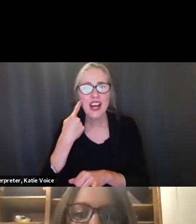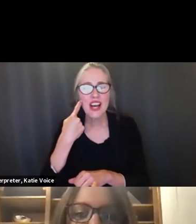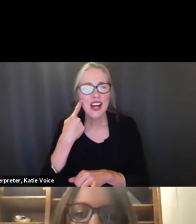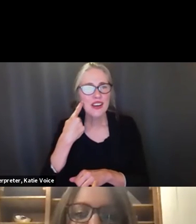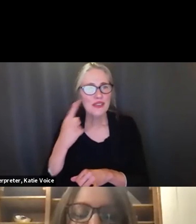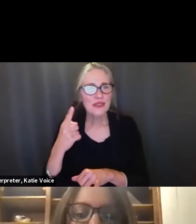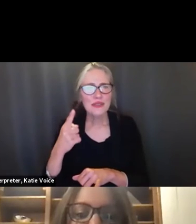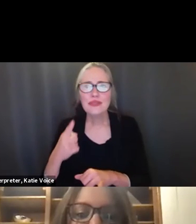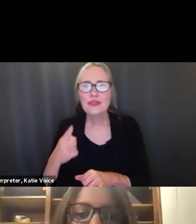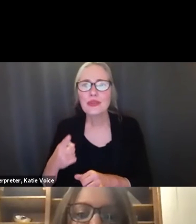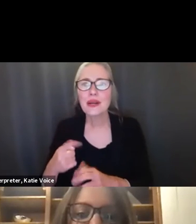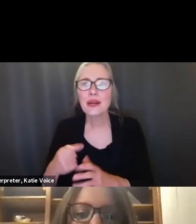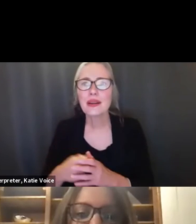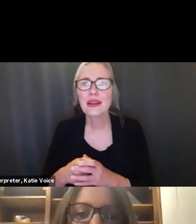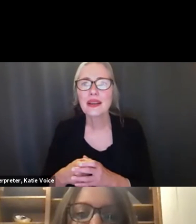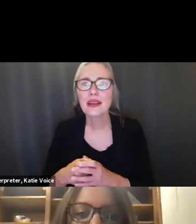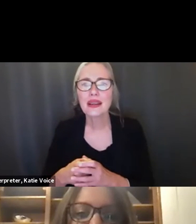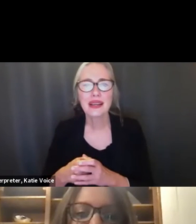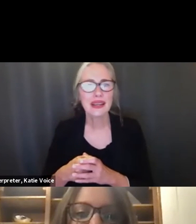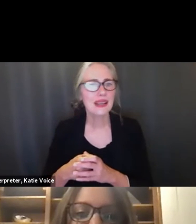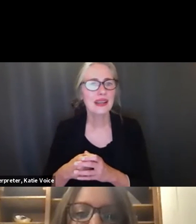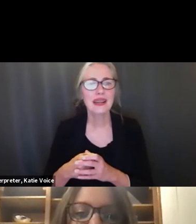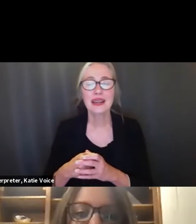bien a la presentadora.